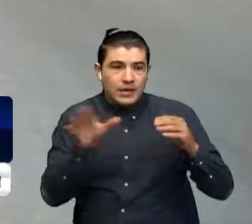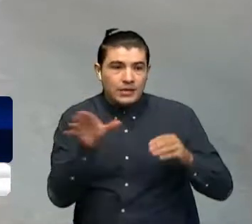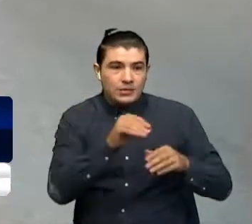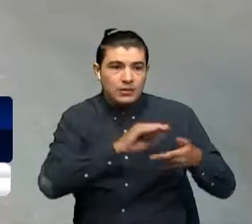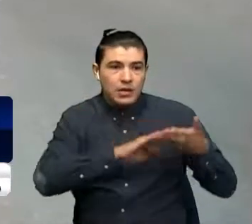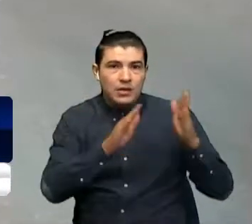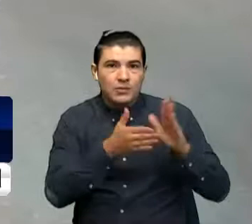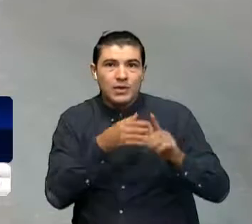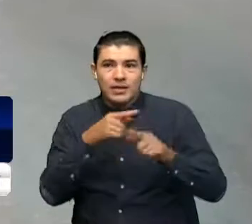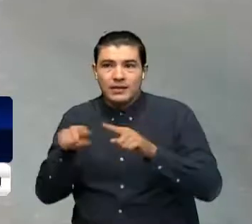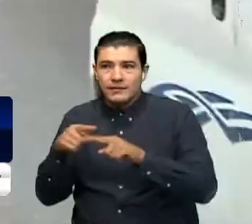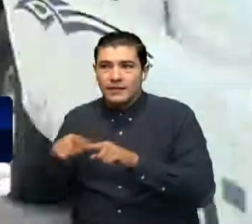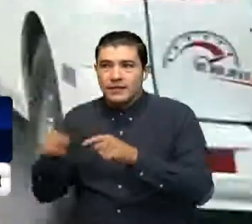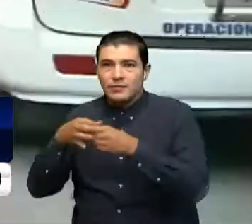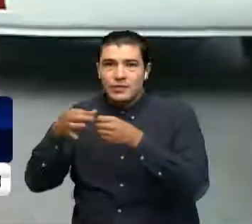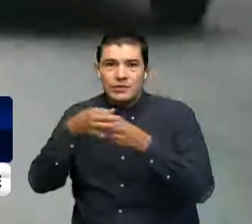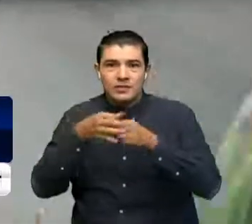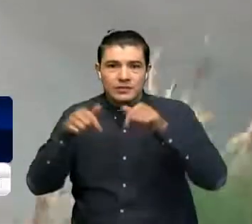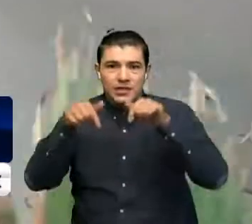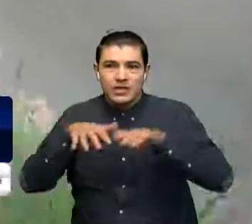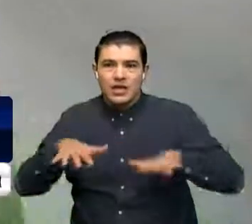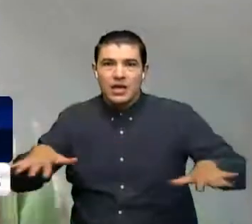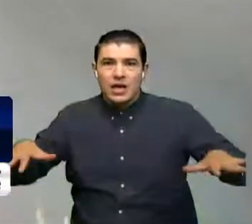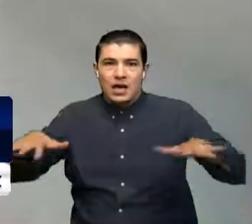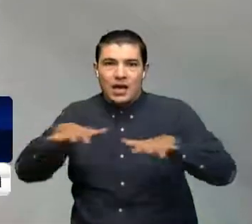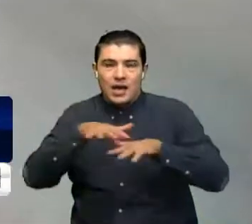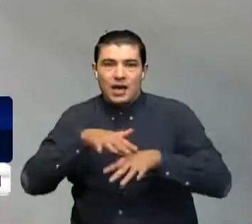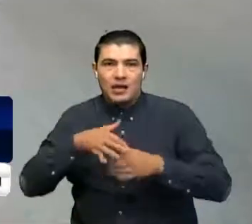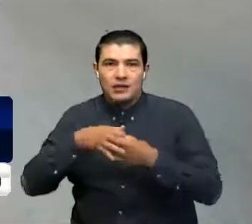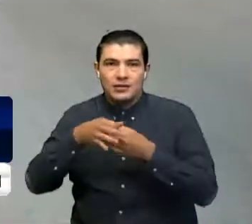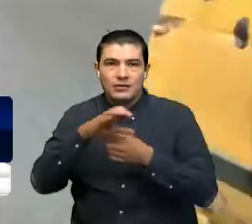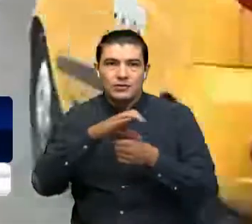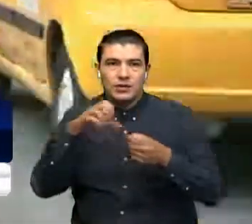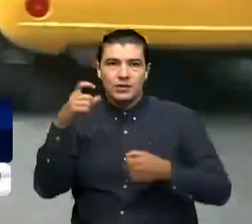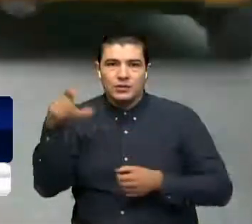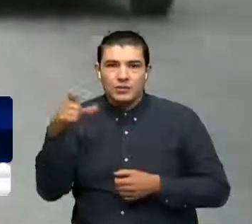las demás de los municipios restantes del área metropolitana, como